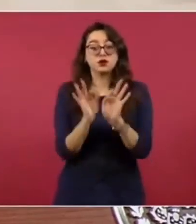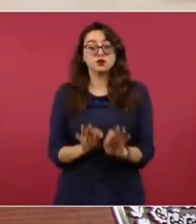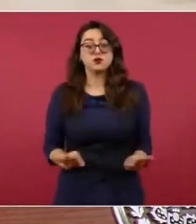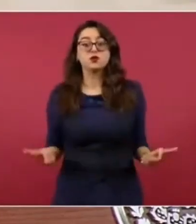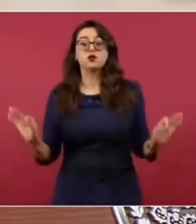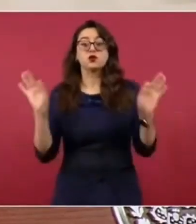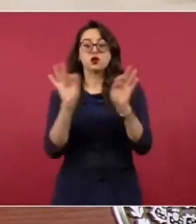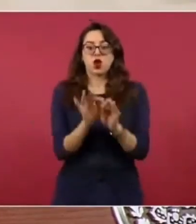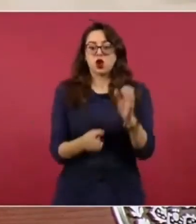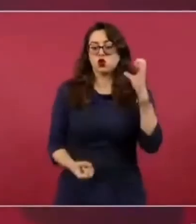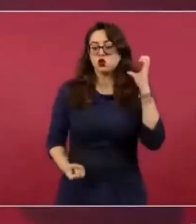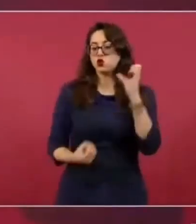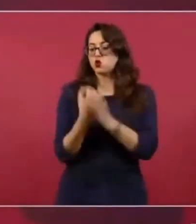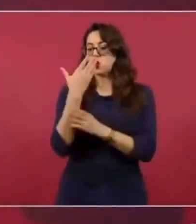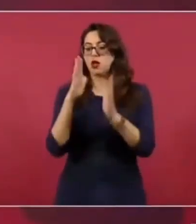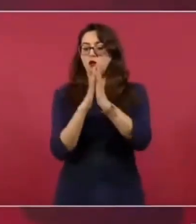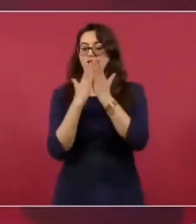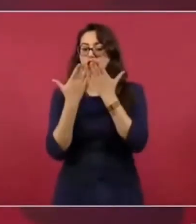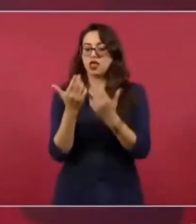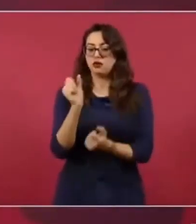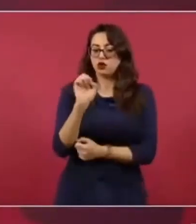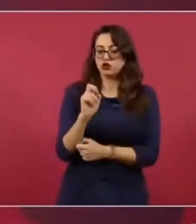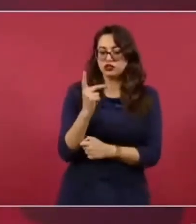los nuevos libros de texto